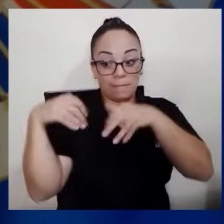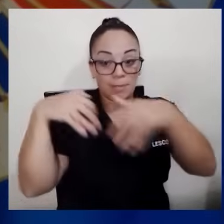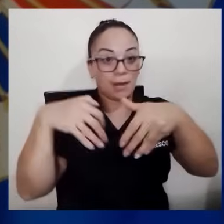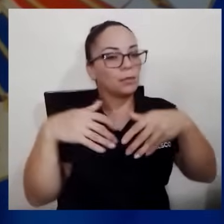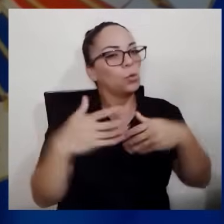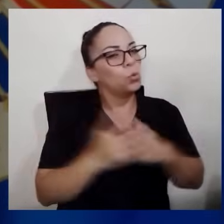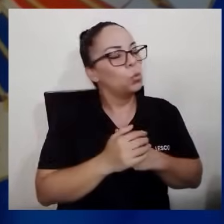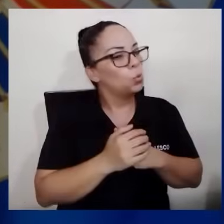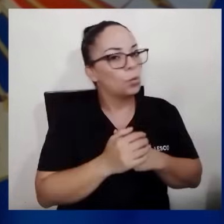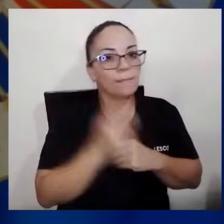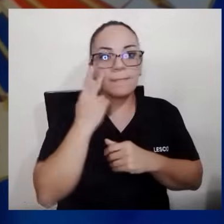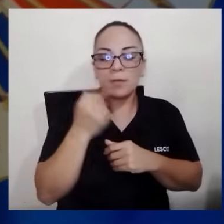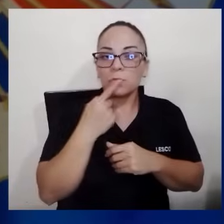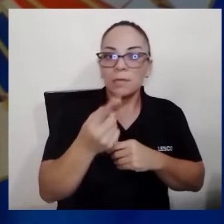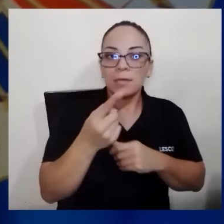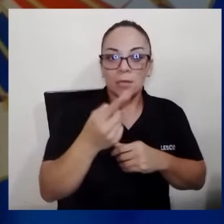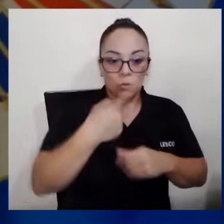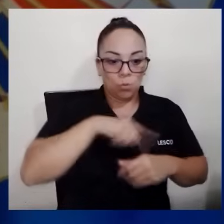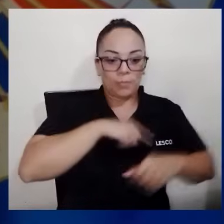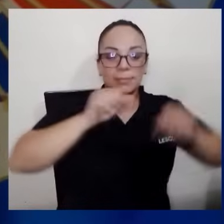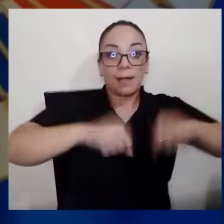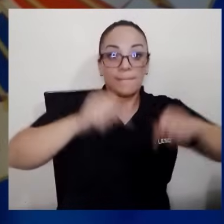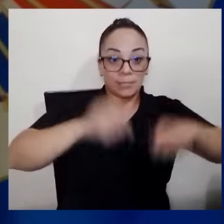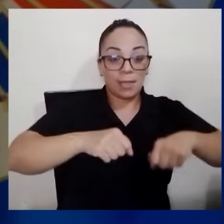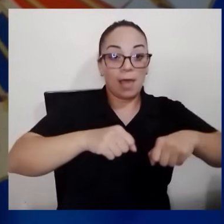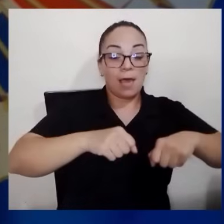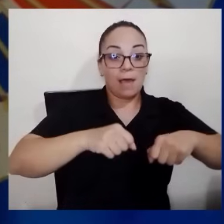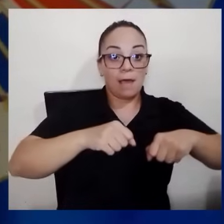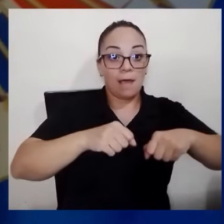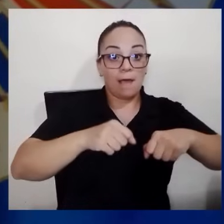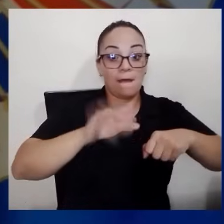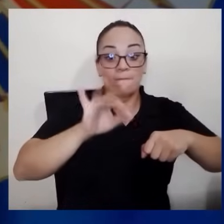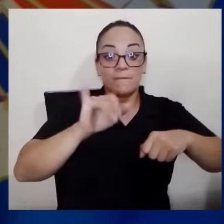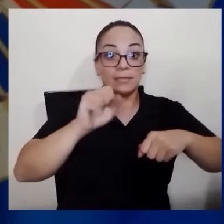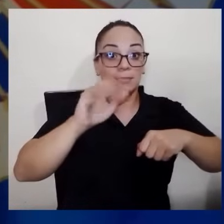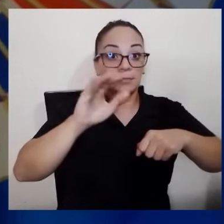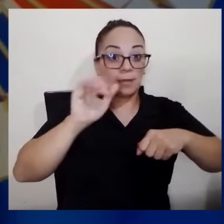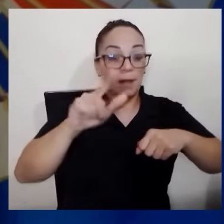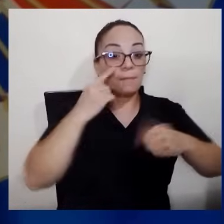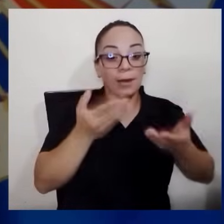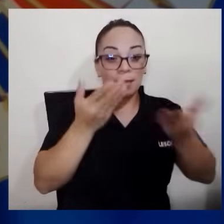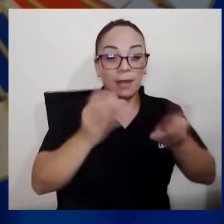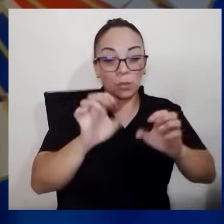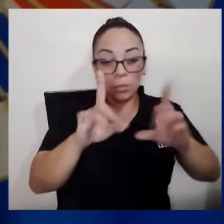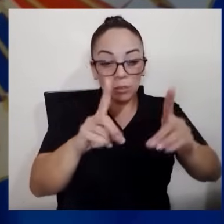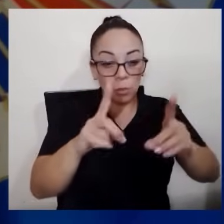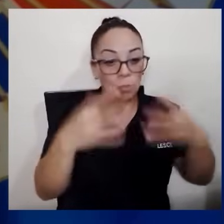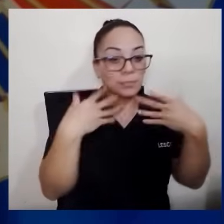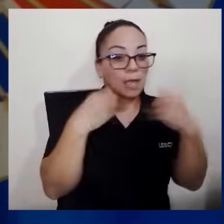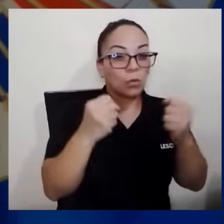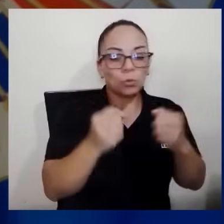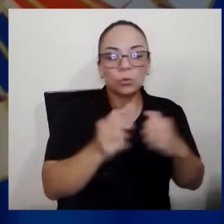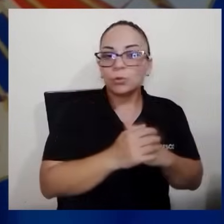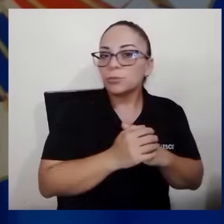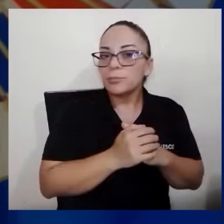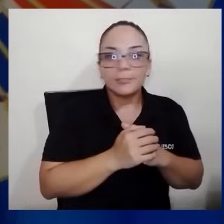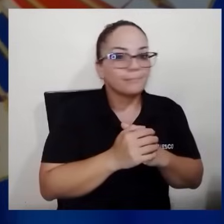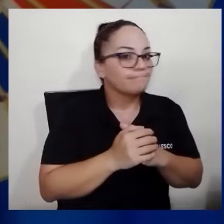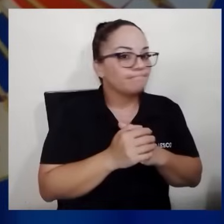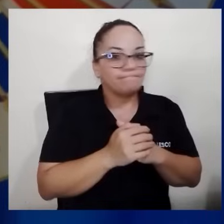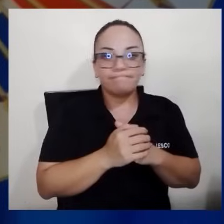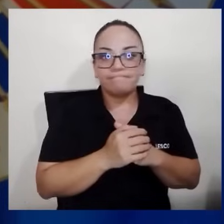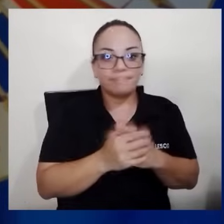fiscal de dar servicios de Educación y servicios de salud está siendo estresada